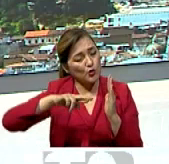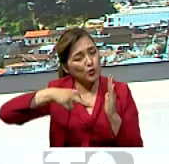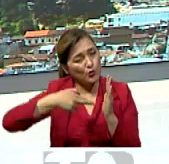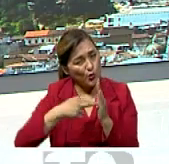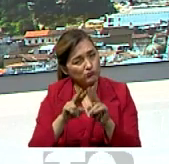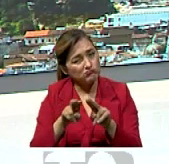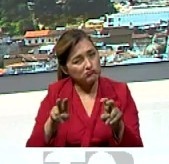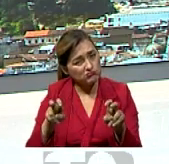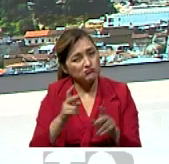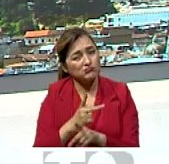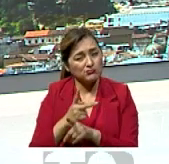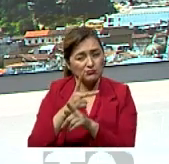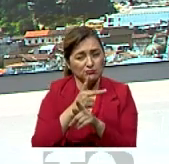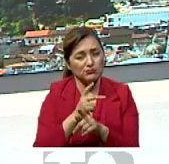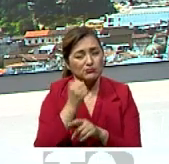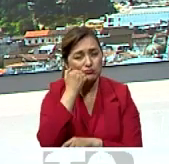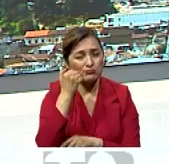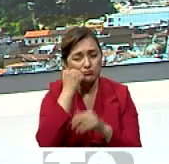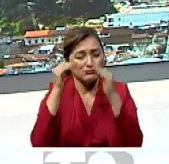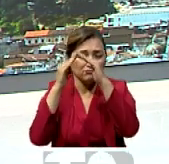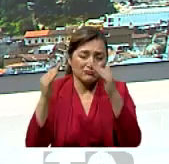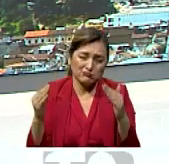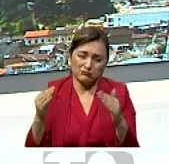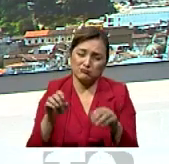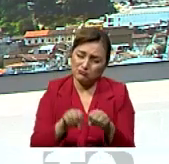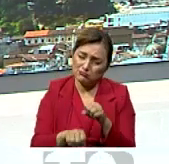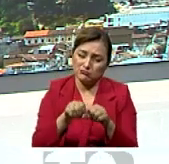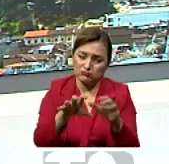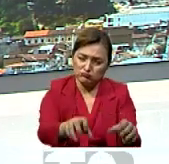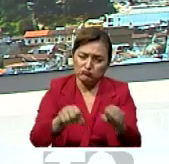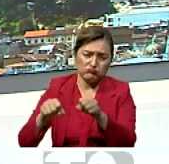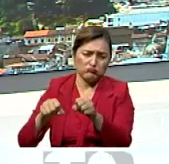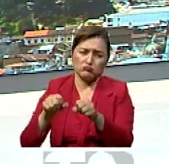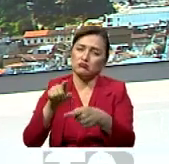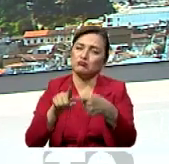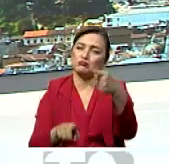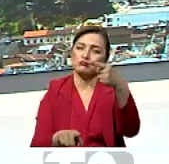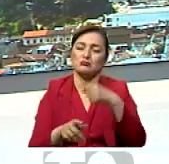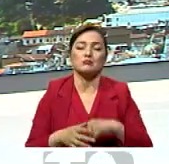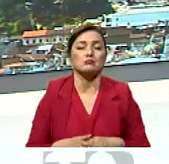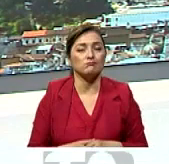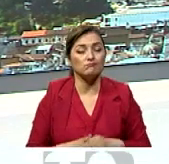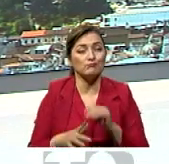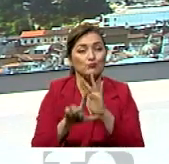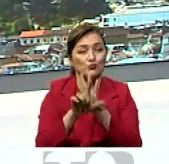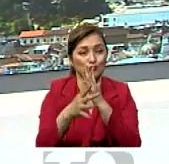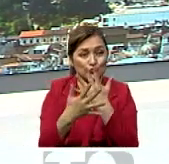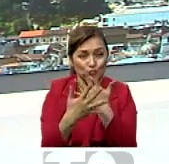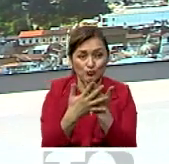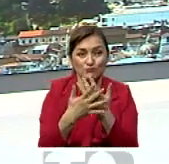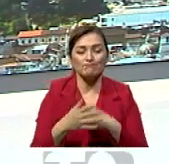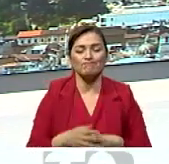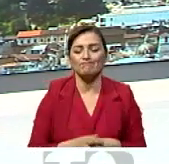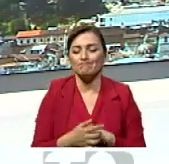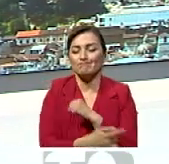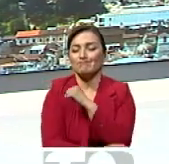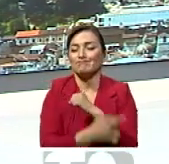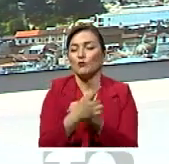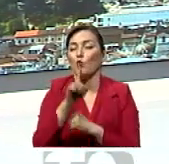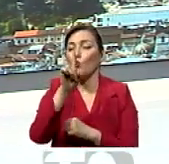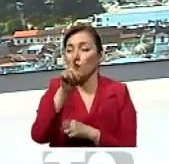tiene un espacio, que tiene su hábitat y que no podemos sacarlos del lugar. Y también les recuerdo que nuestro Código Integral Penal sanciona